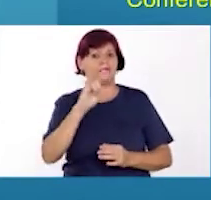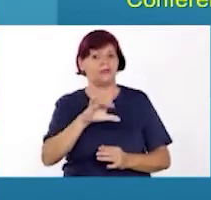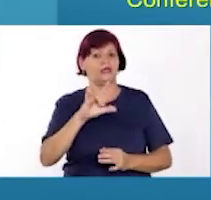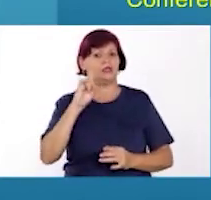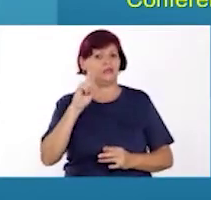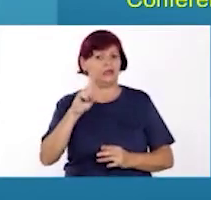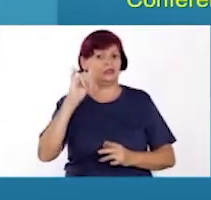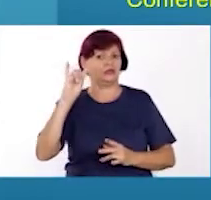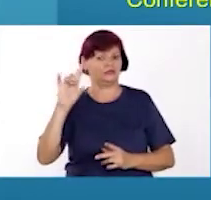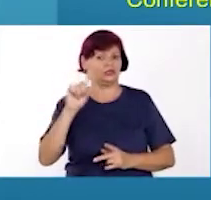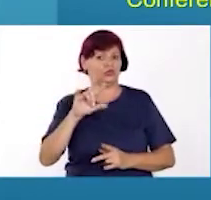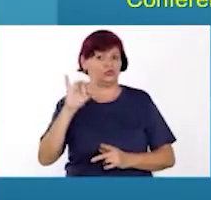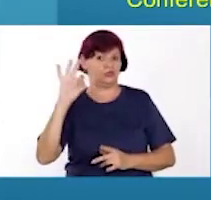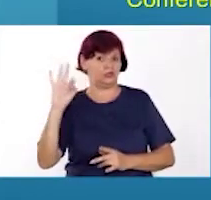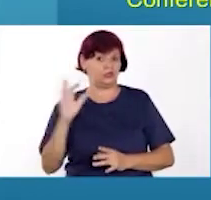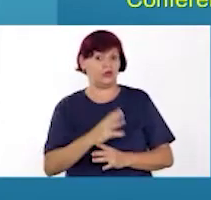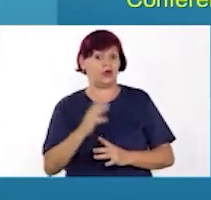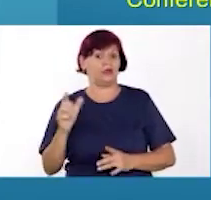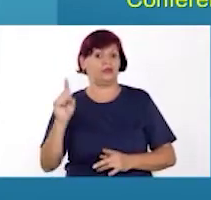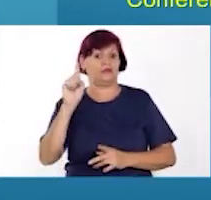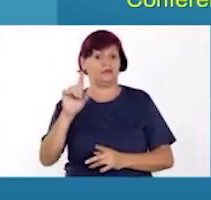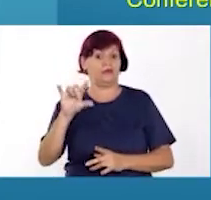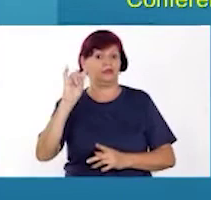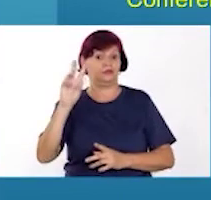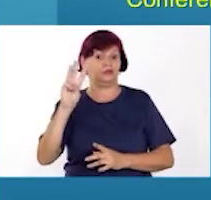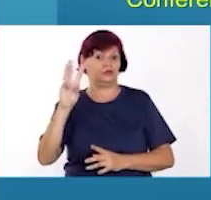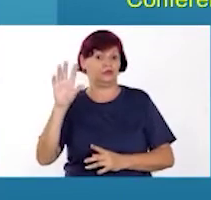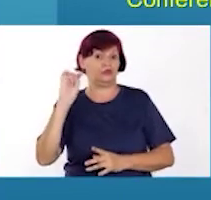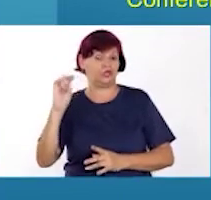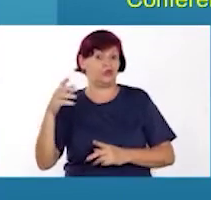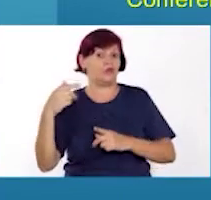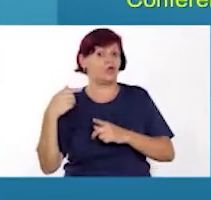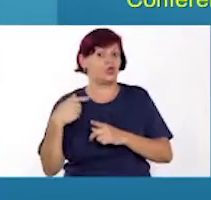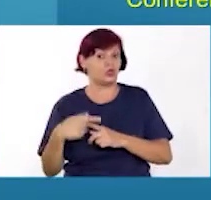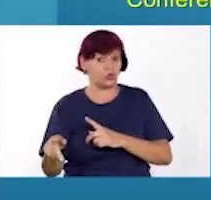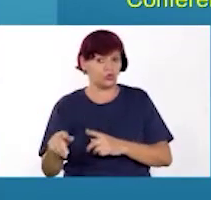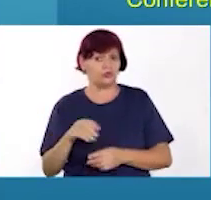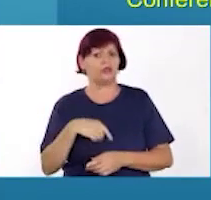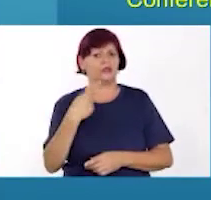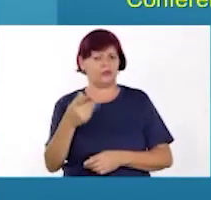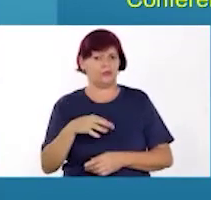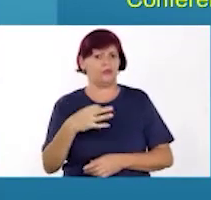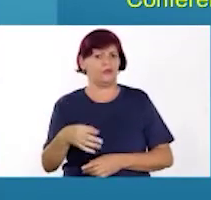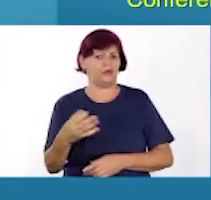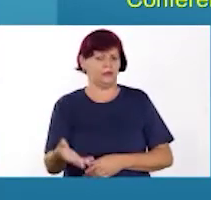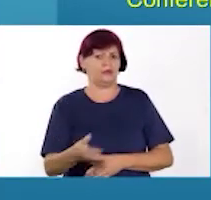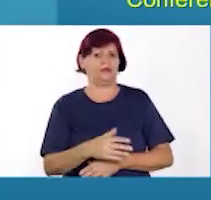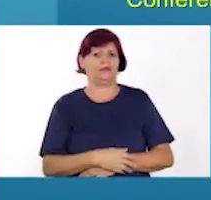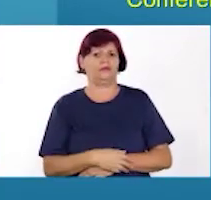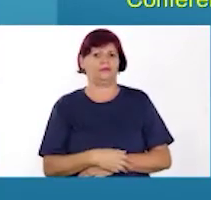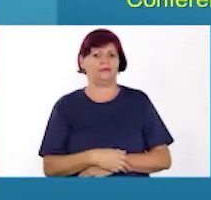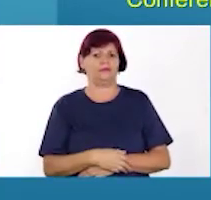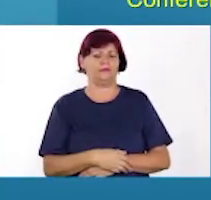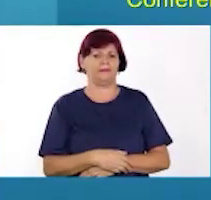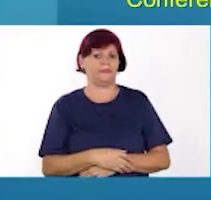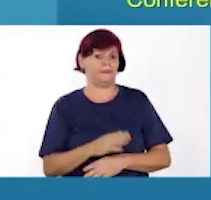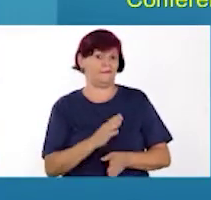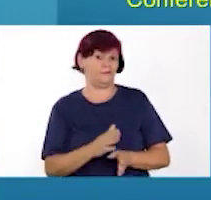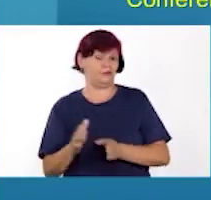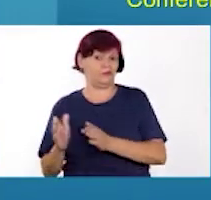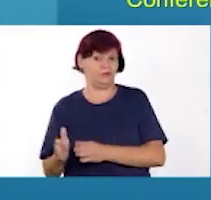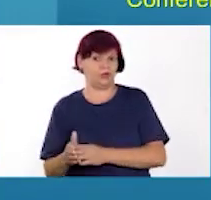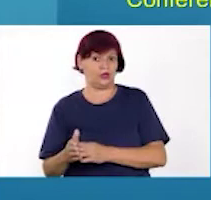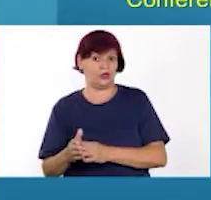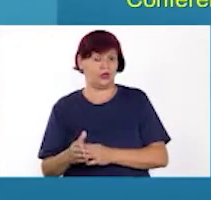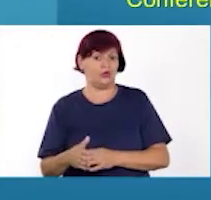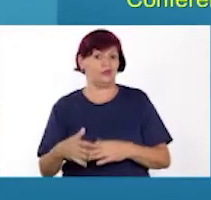desde 1918 hasta 1939 y otras que van a surgir posteriormente. Por